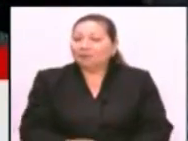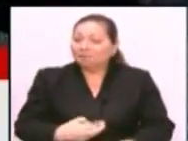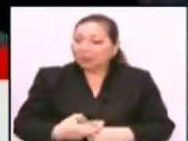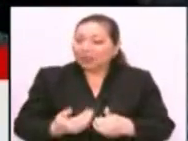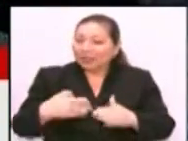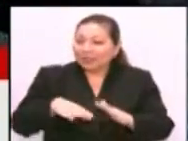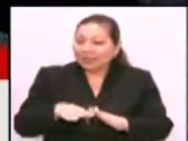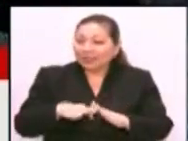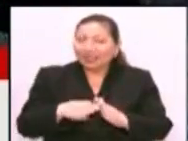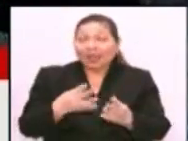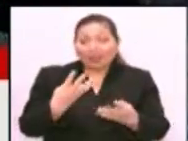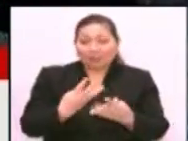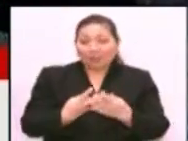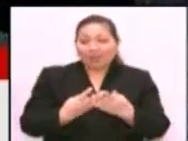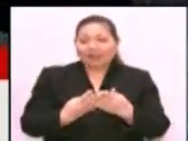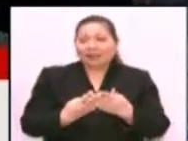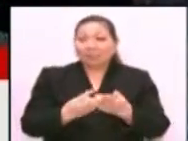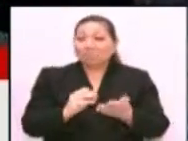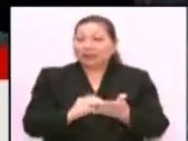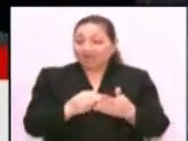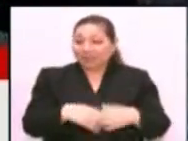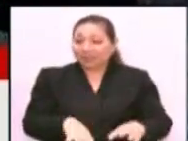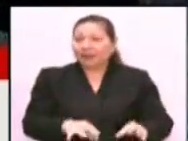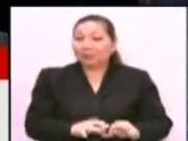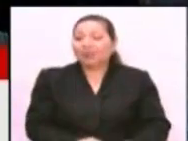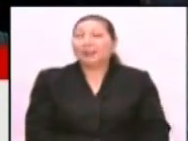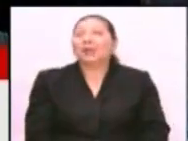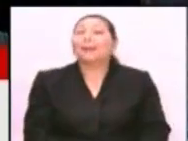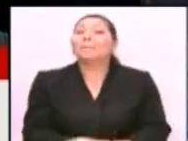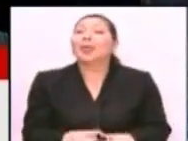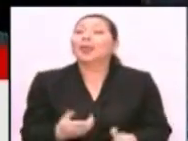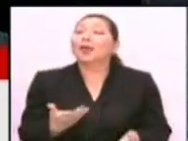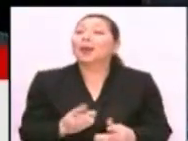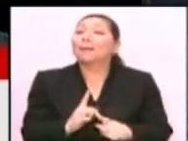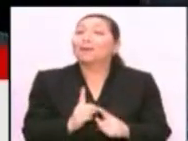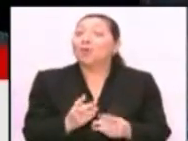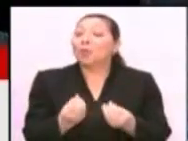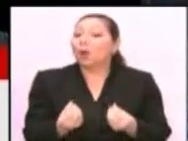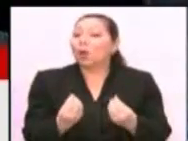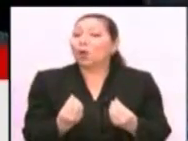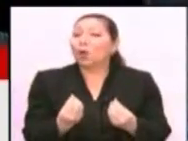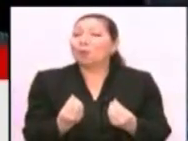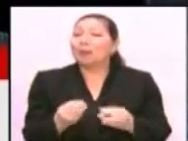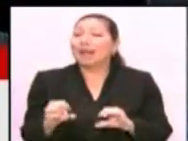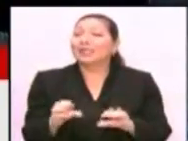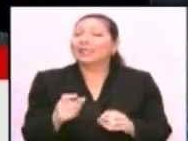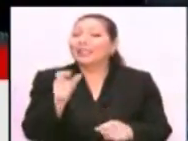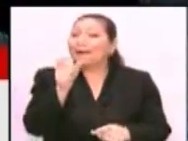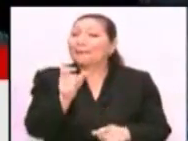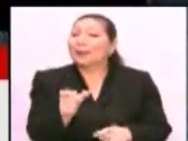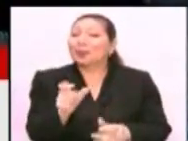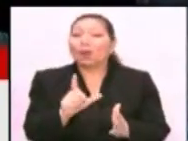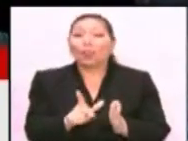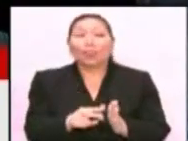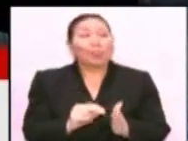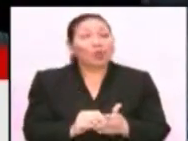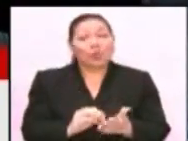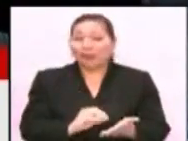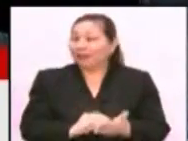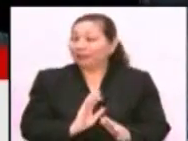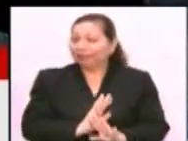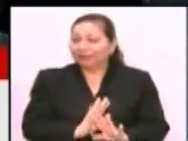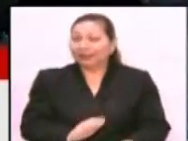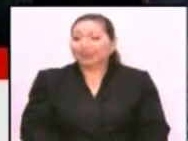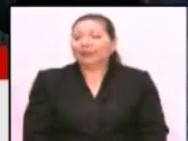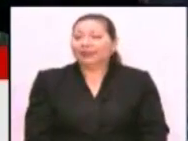producir dentro de la cárcel, que es un elemento muy importante, pero tal vez la pregunta es cómo hacer que estas personas luego no reincidan, ¿no?